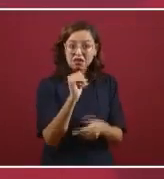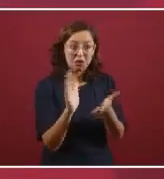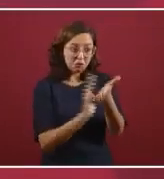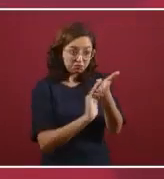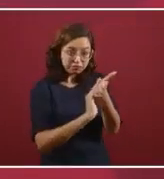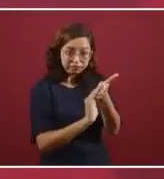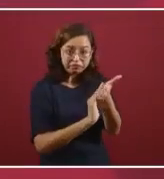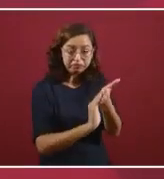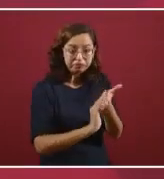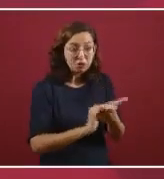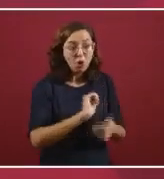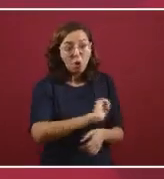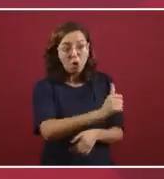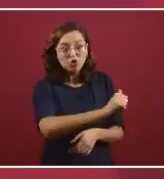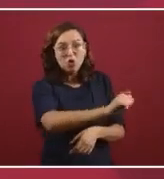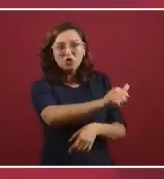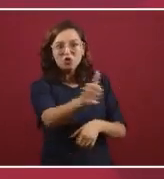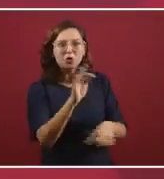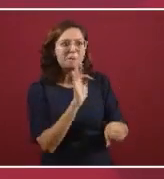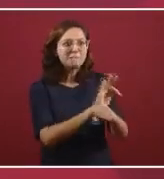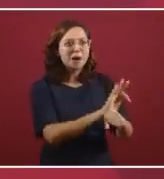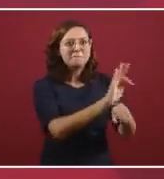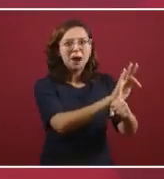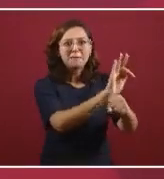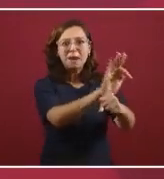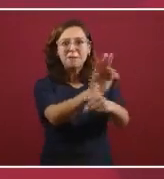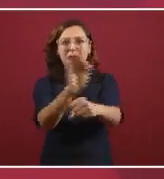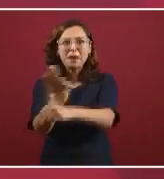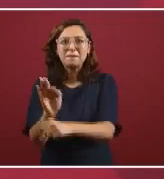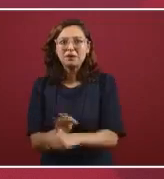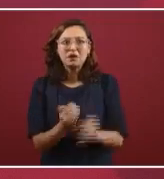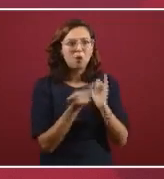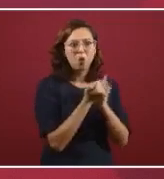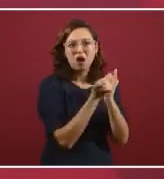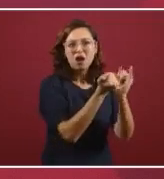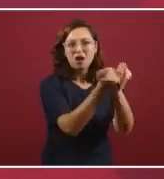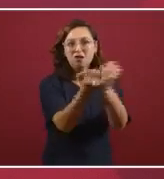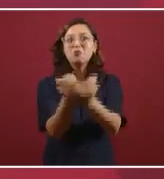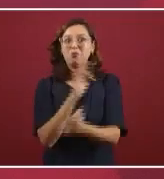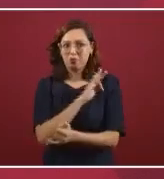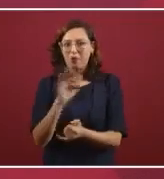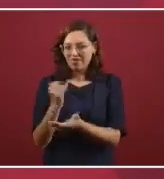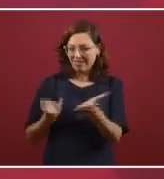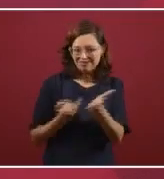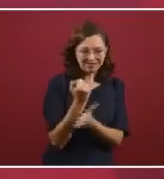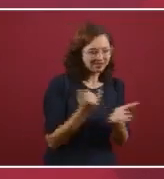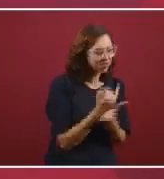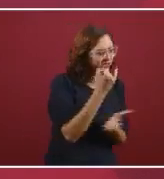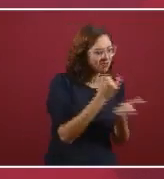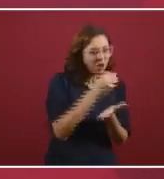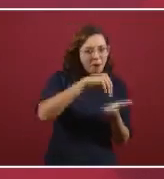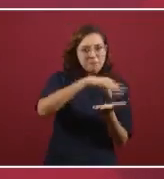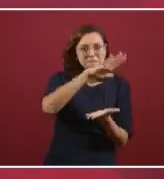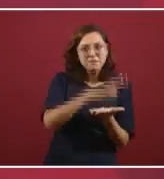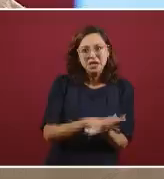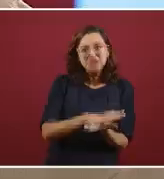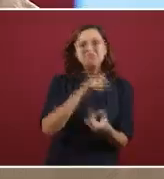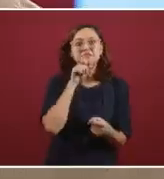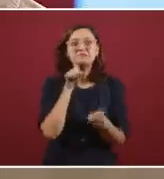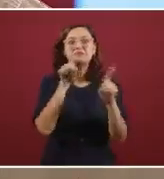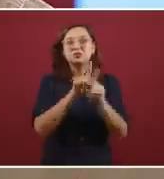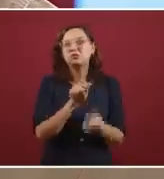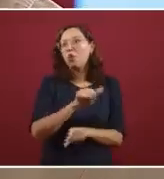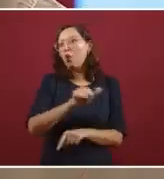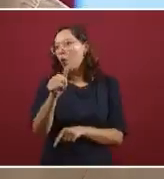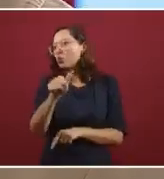implicados, viene a fortalecer una tendencia que ya se había venido registrando con la libertad de otros detenidos en